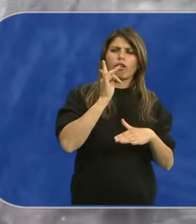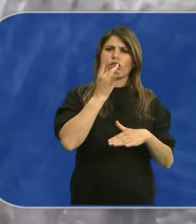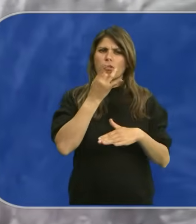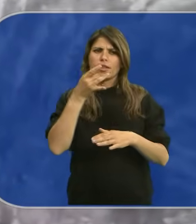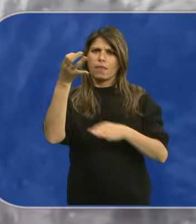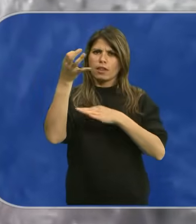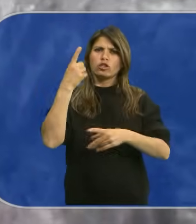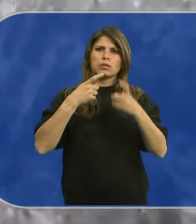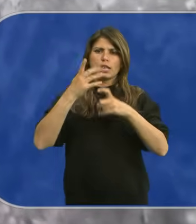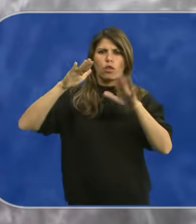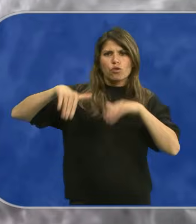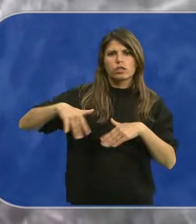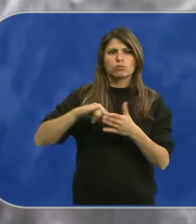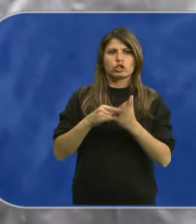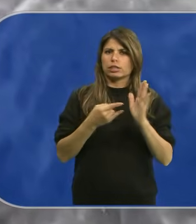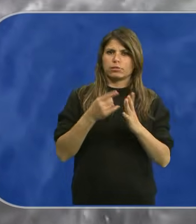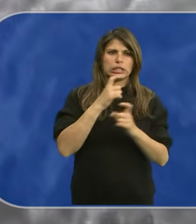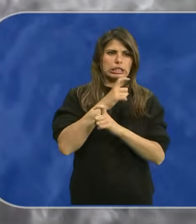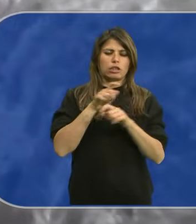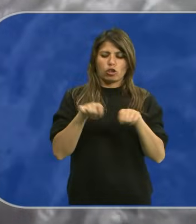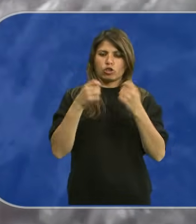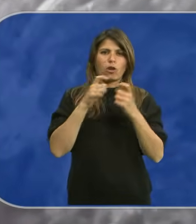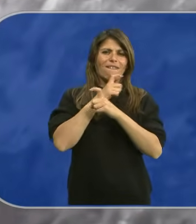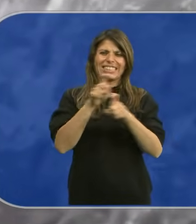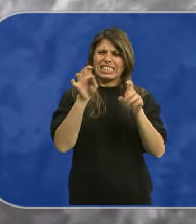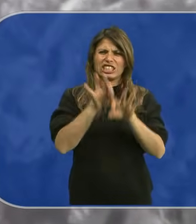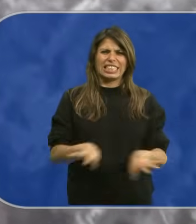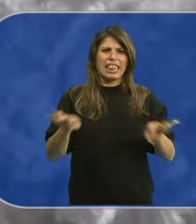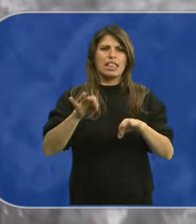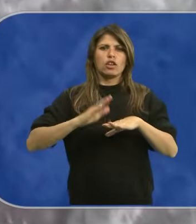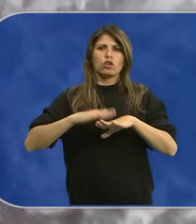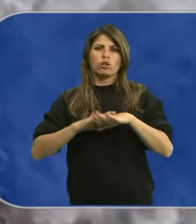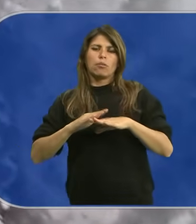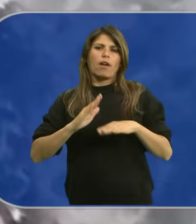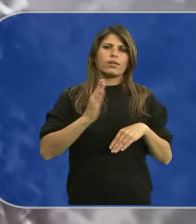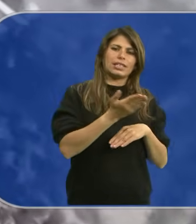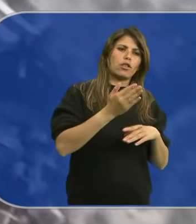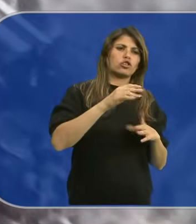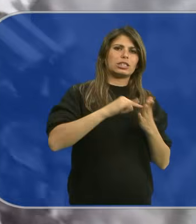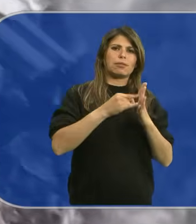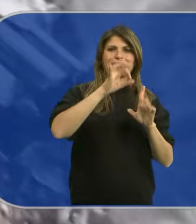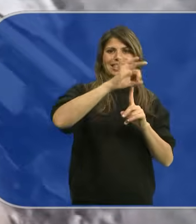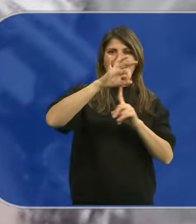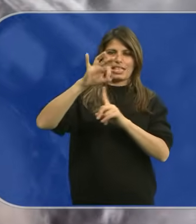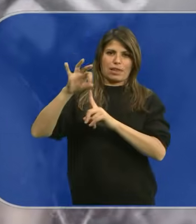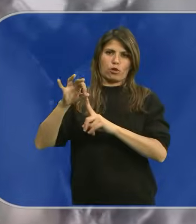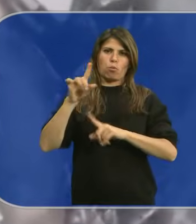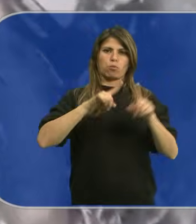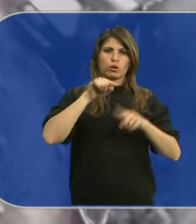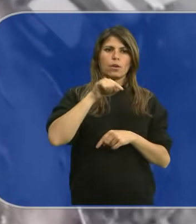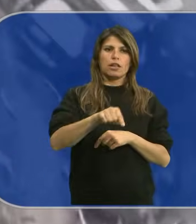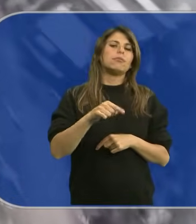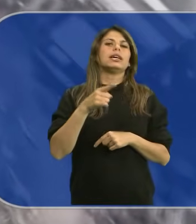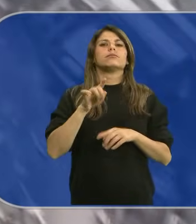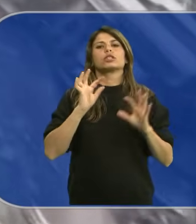últimos datos de la investigación, los sistemas no advirtieron de la fractura por un defecto en los sistemas de señalización. Las pesquisas de la Policía Judicial